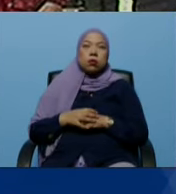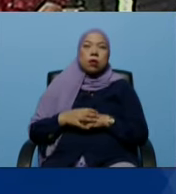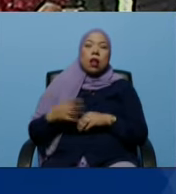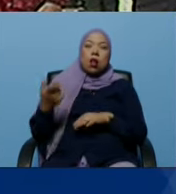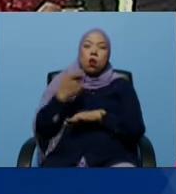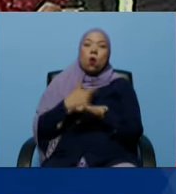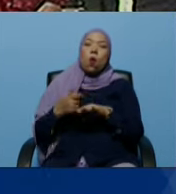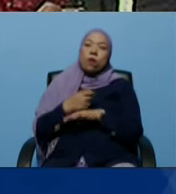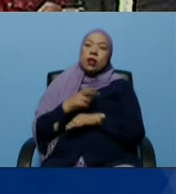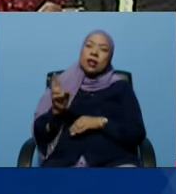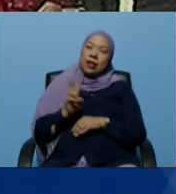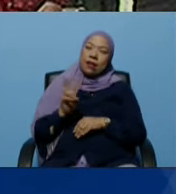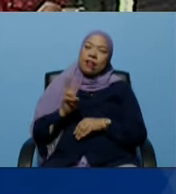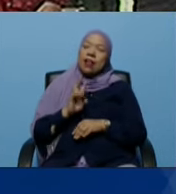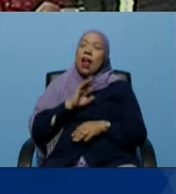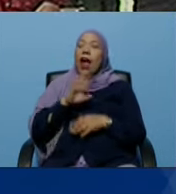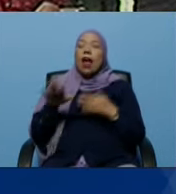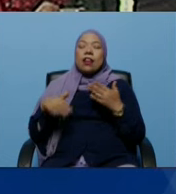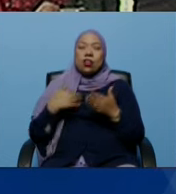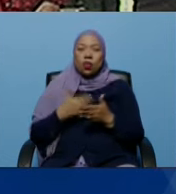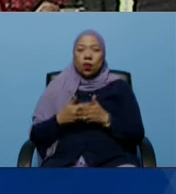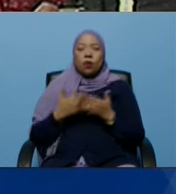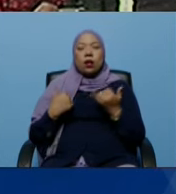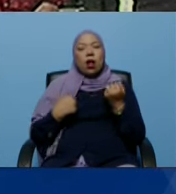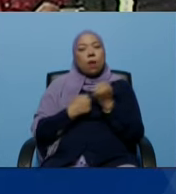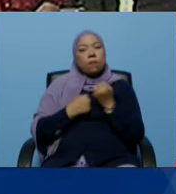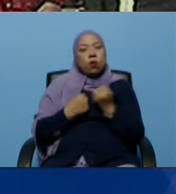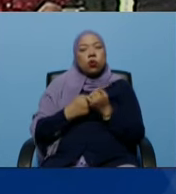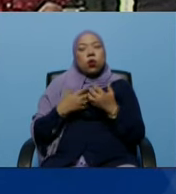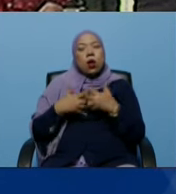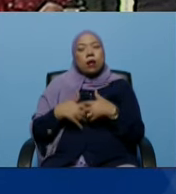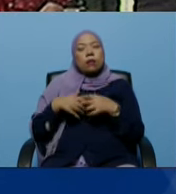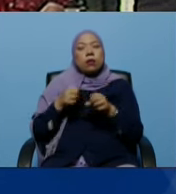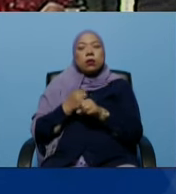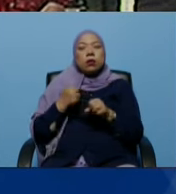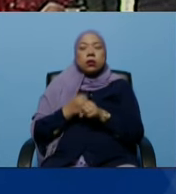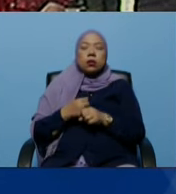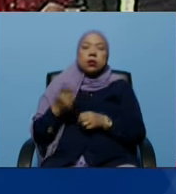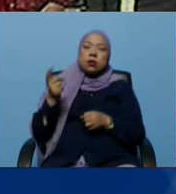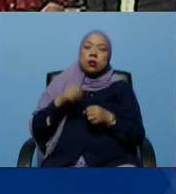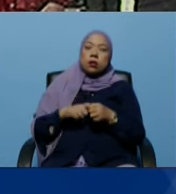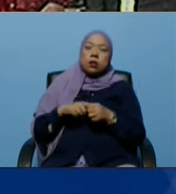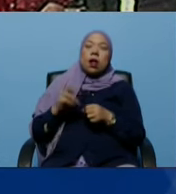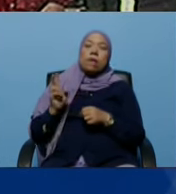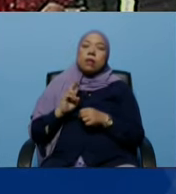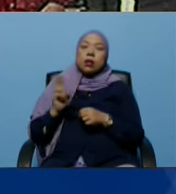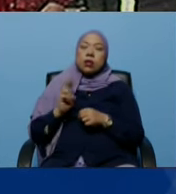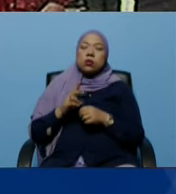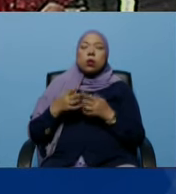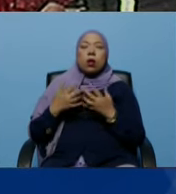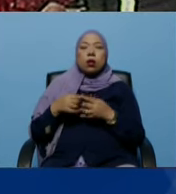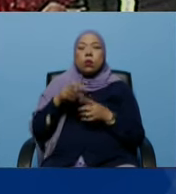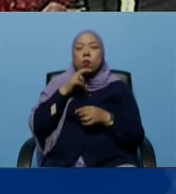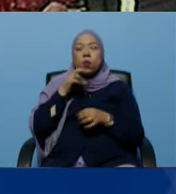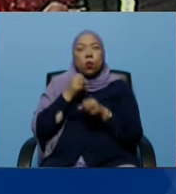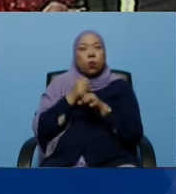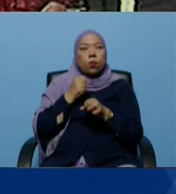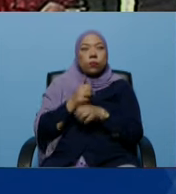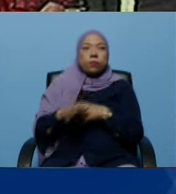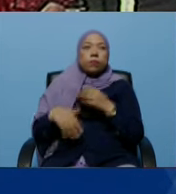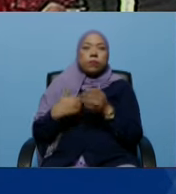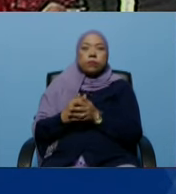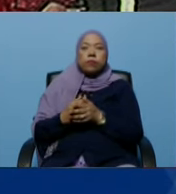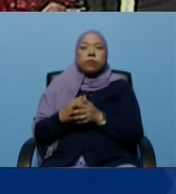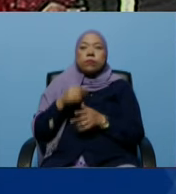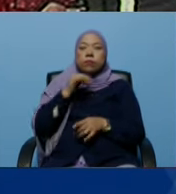nacional y en apoyo en este momento a la Corporación de Venezolana de Minería. Nos encontramos en